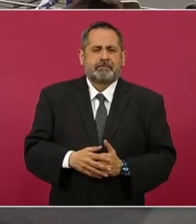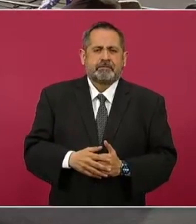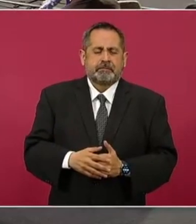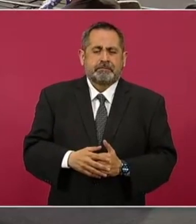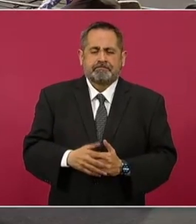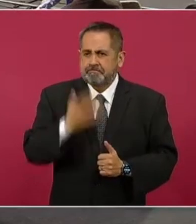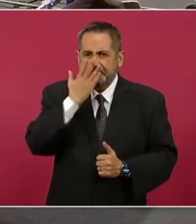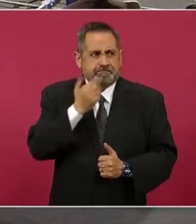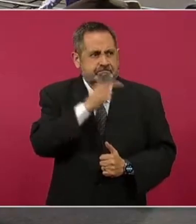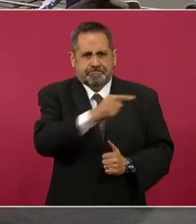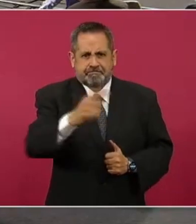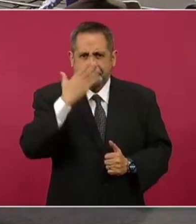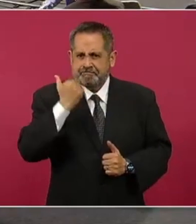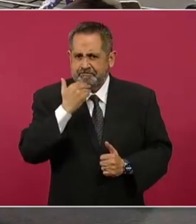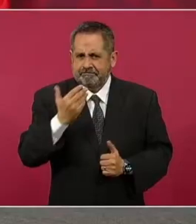nada,